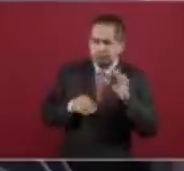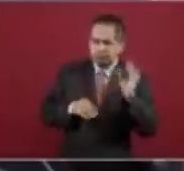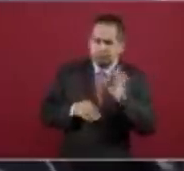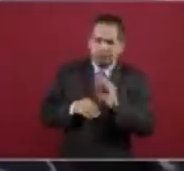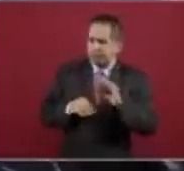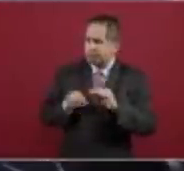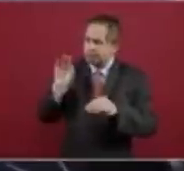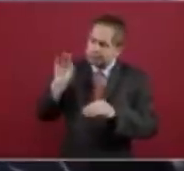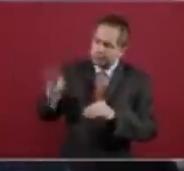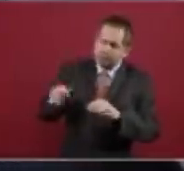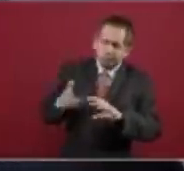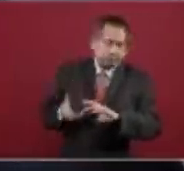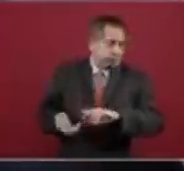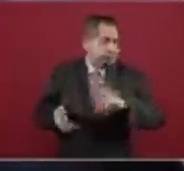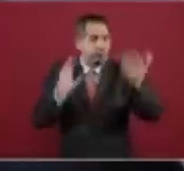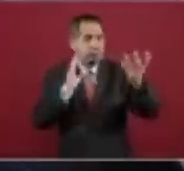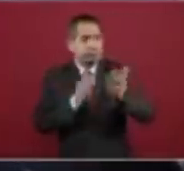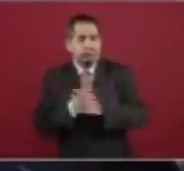descarrilarnos,